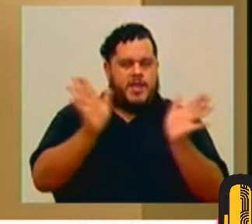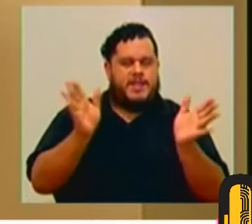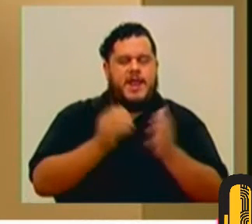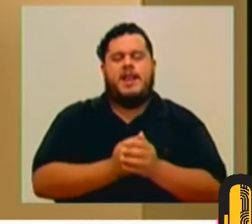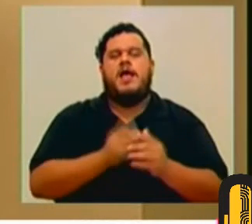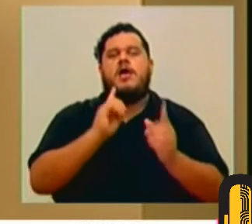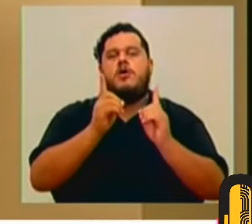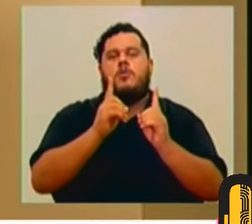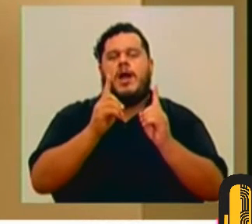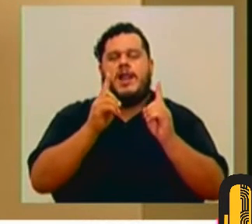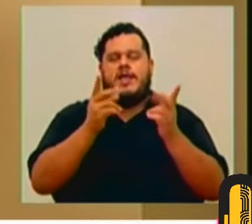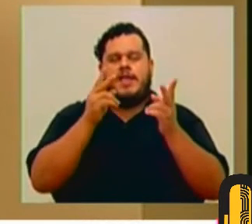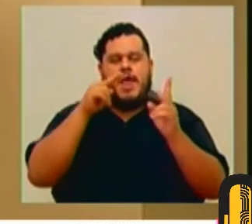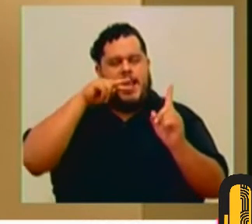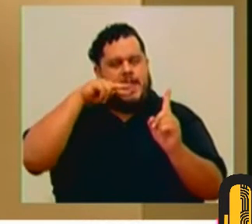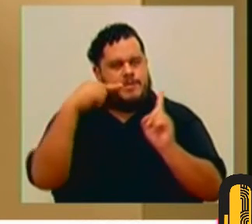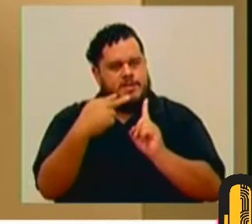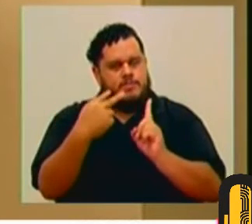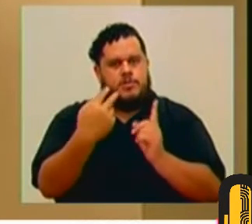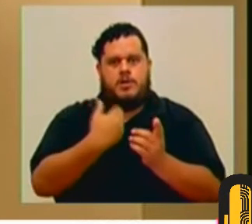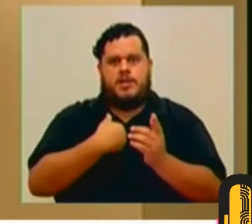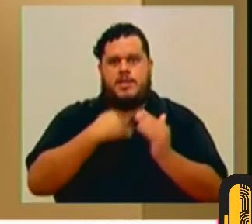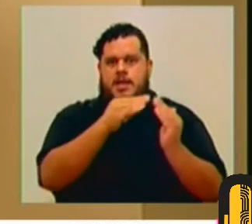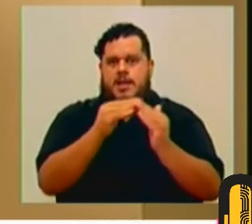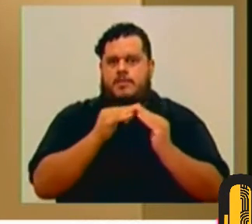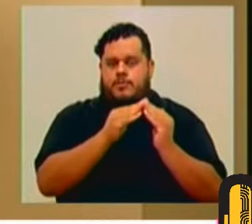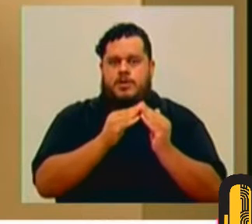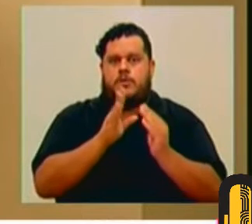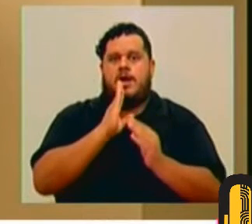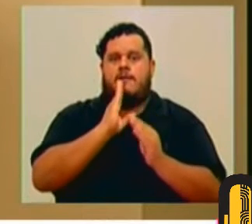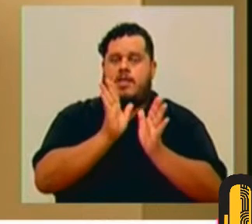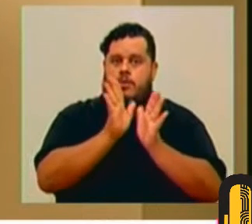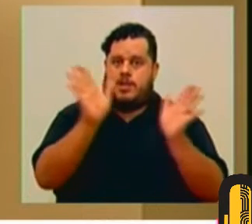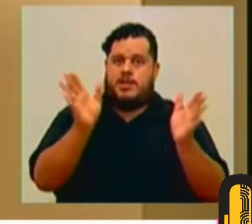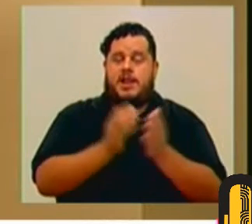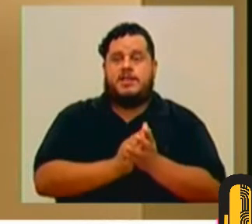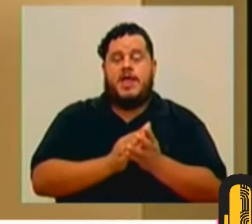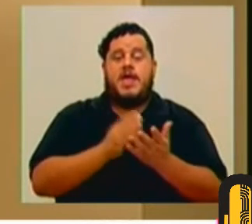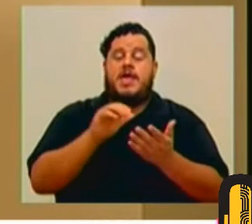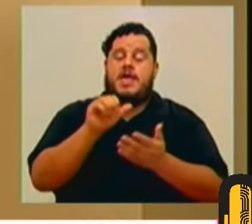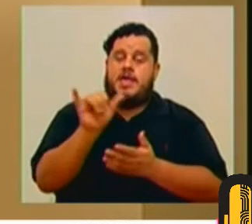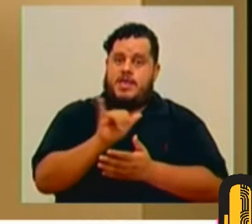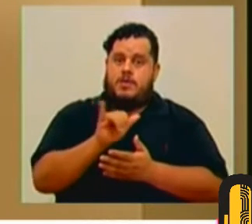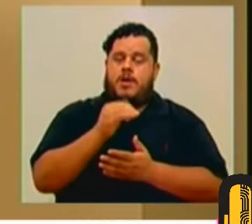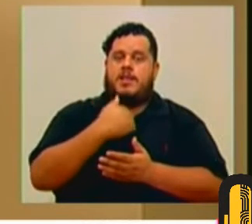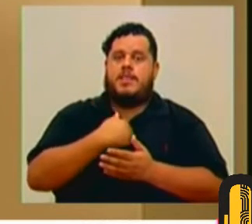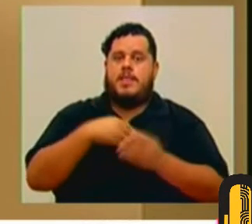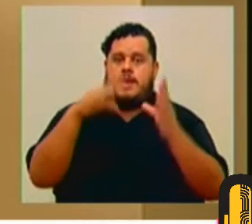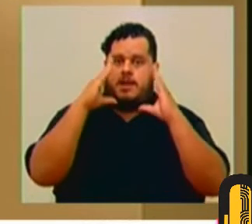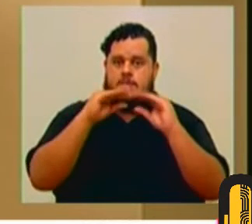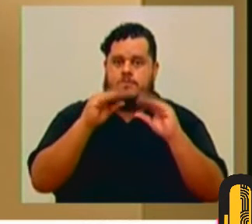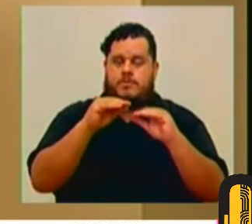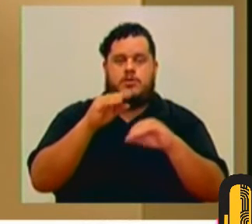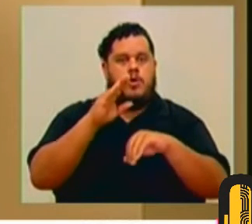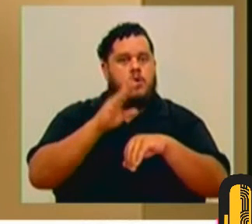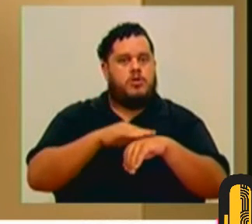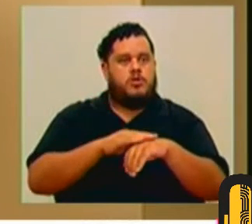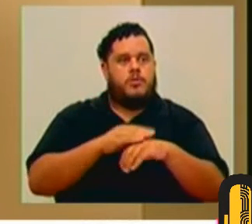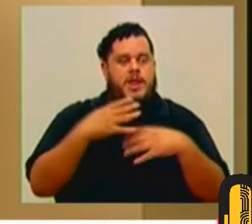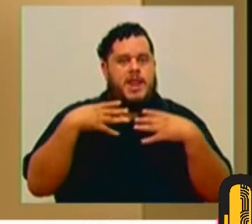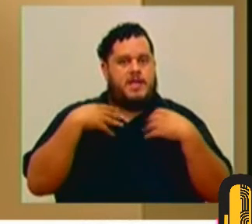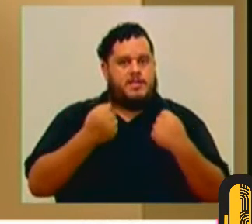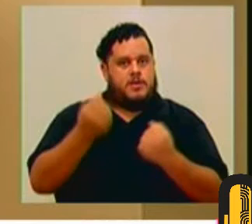la percepción de la salud mental que tenga la población en términos generales. Y por otro lado, vamos a tener la información sobre la salud